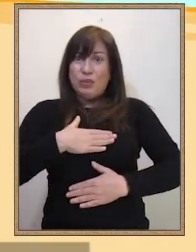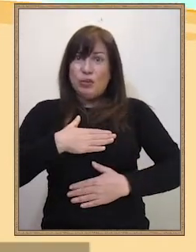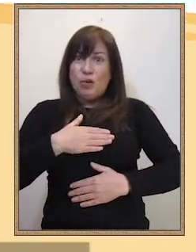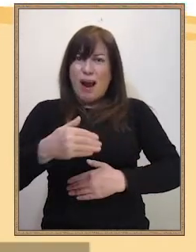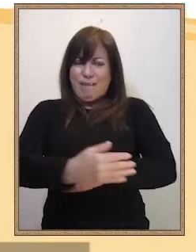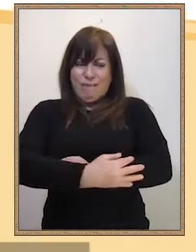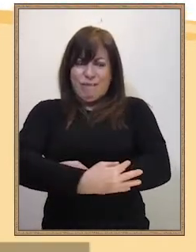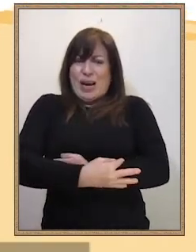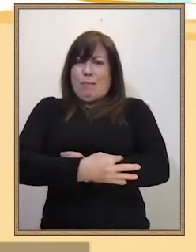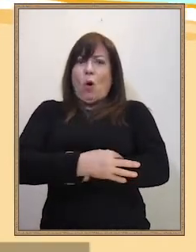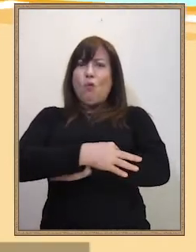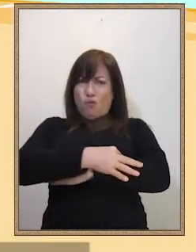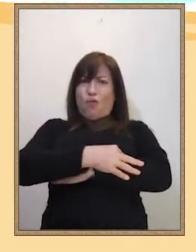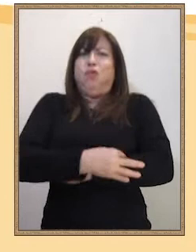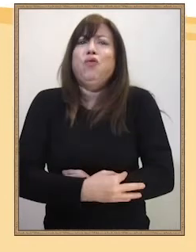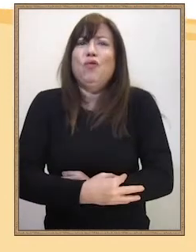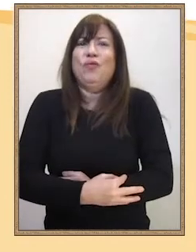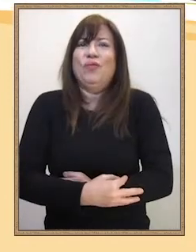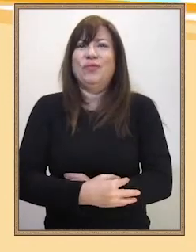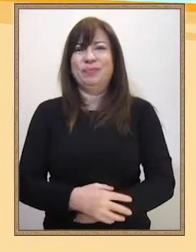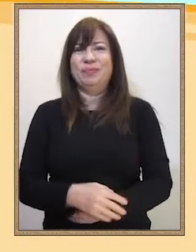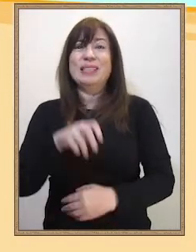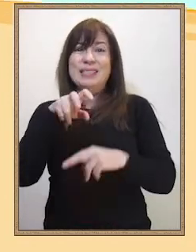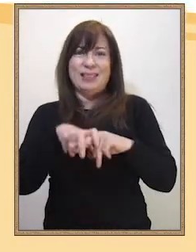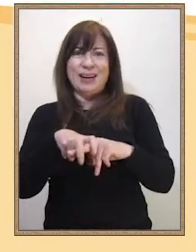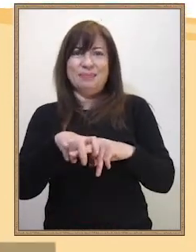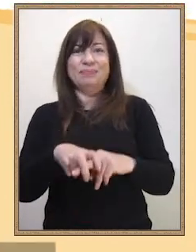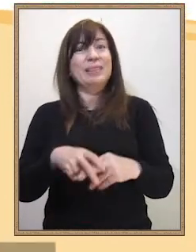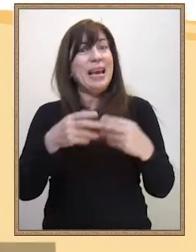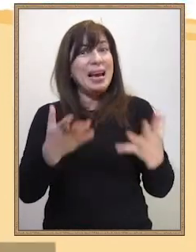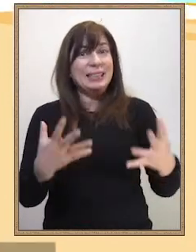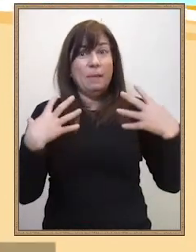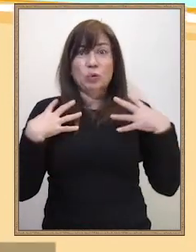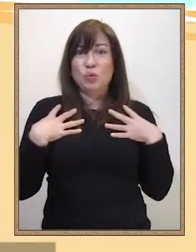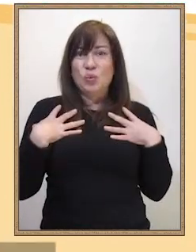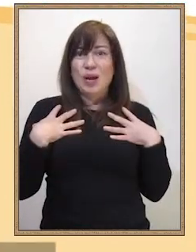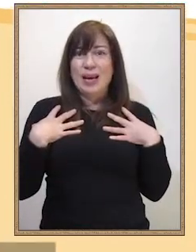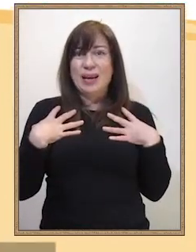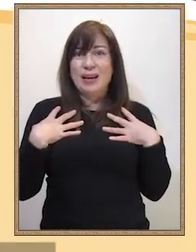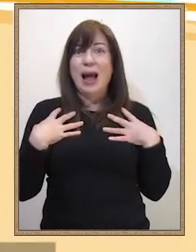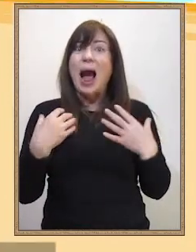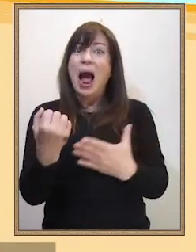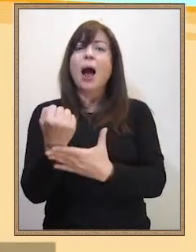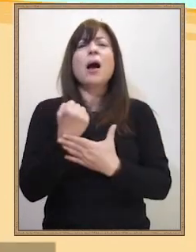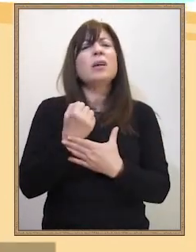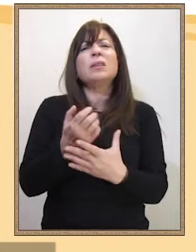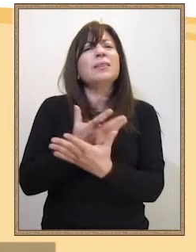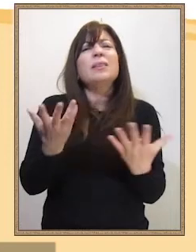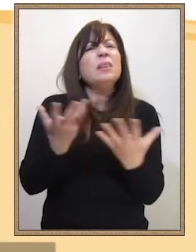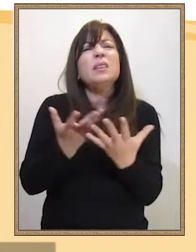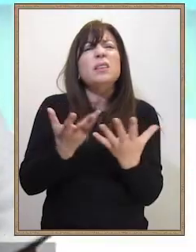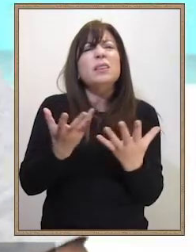un impulso para sentar. Esta postura nos va a ayudar